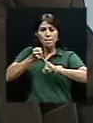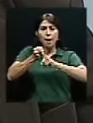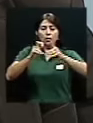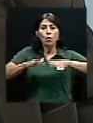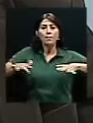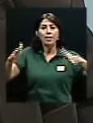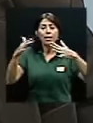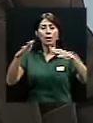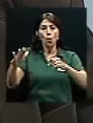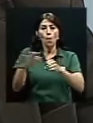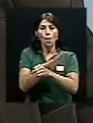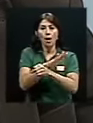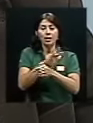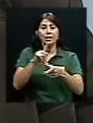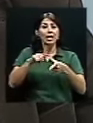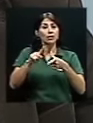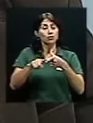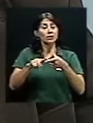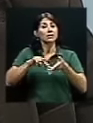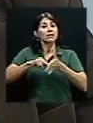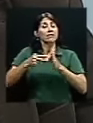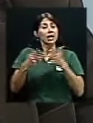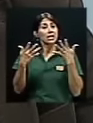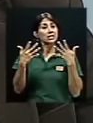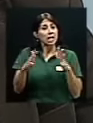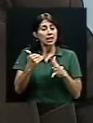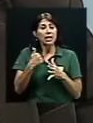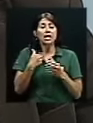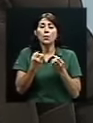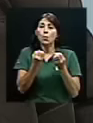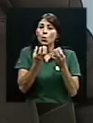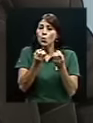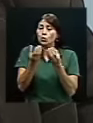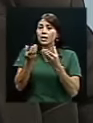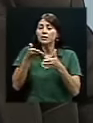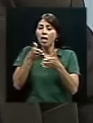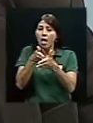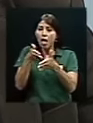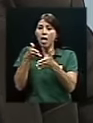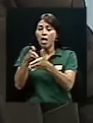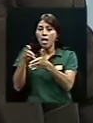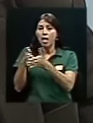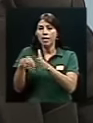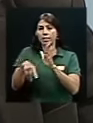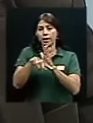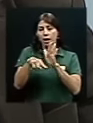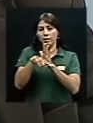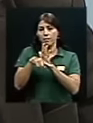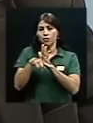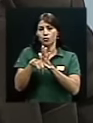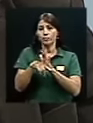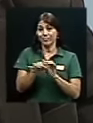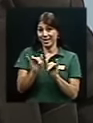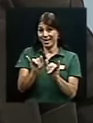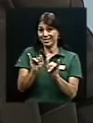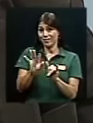ya tiene un acúmulo ahí de efectos ambientales negativos. Y así como se plantea el